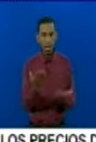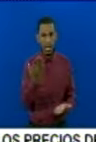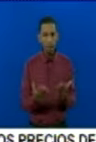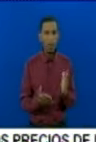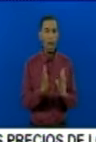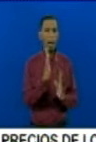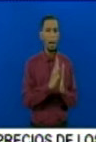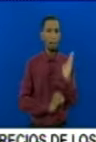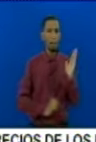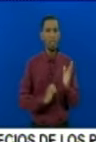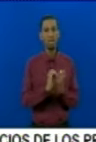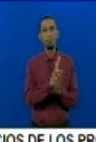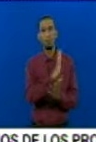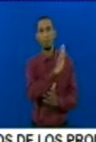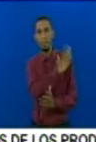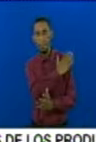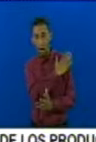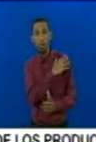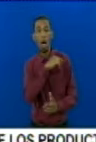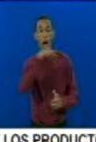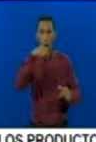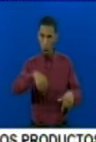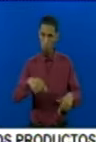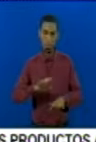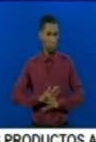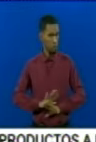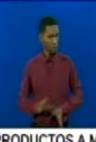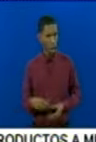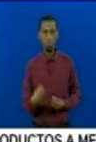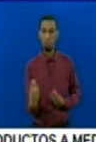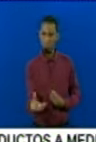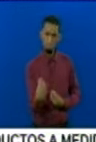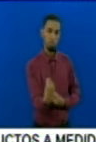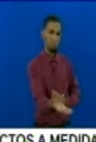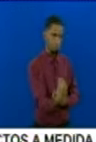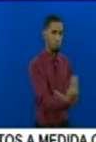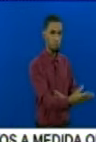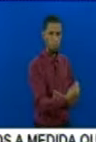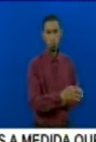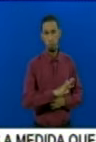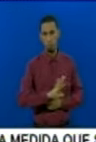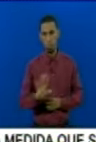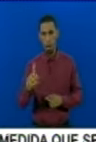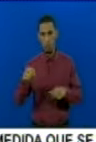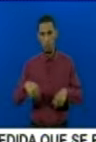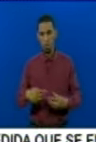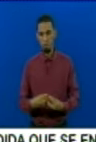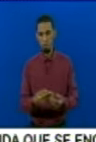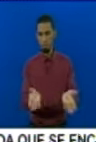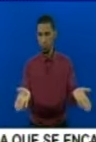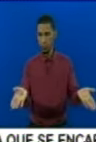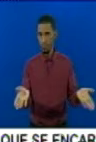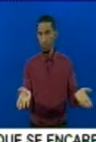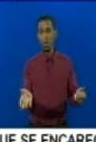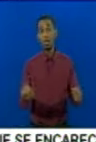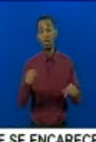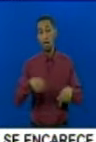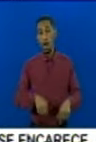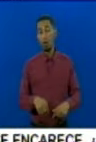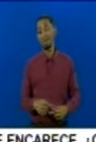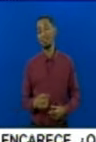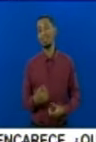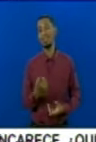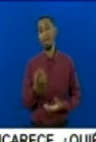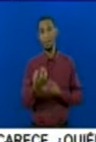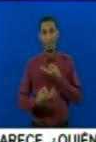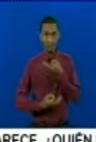mes de marzo que se está pagando porque está aquí, está en distribución. Y Juan Carlos habló mucho del esfuerzo